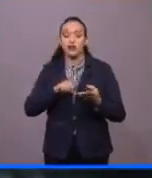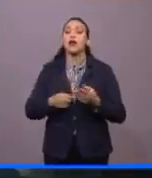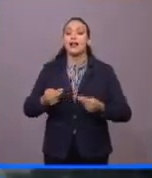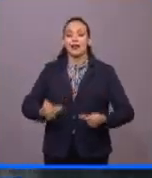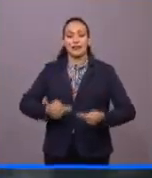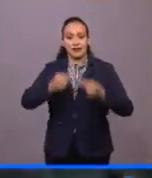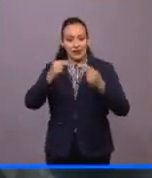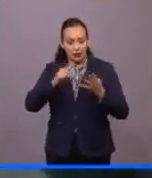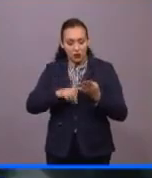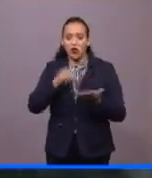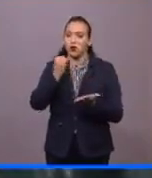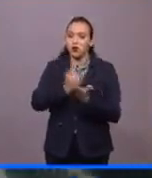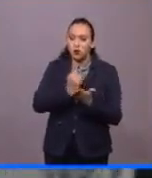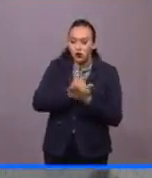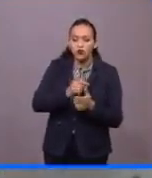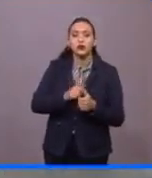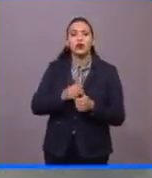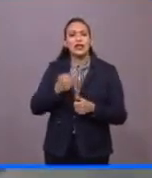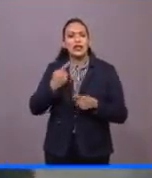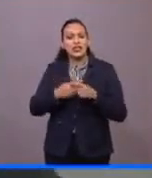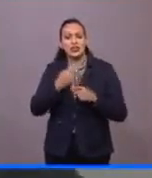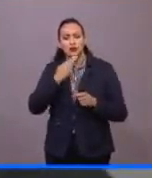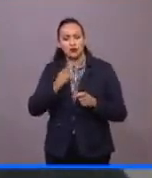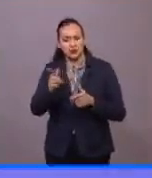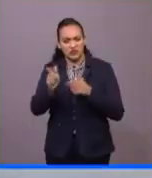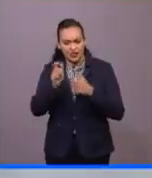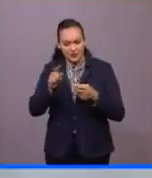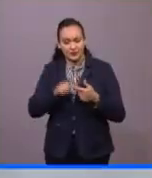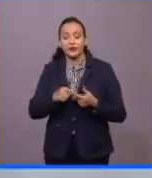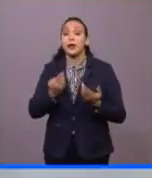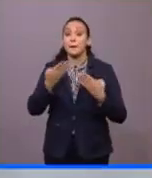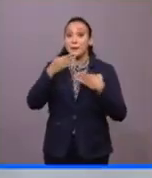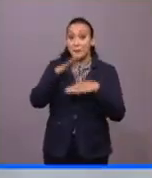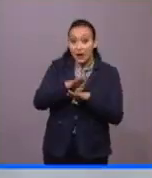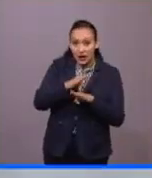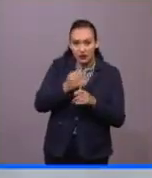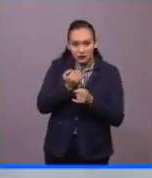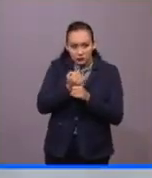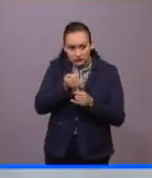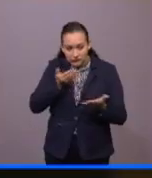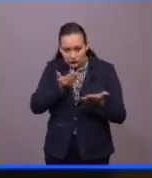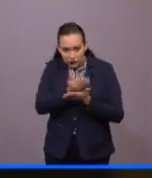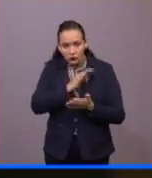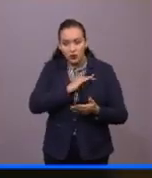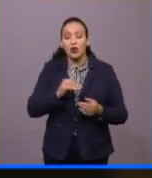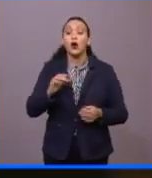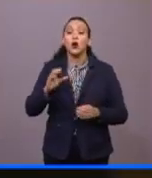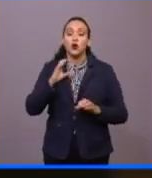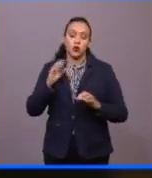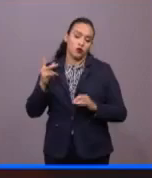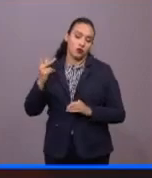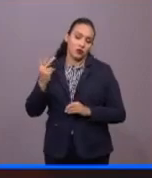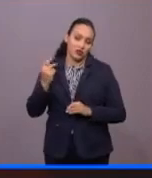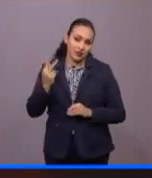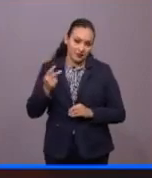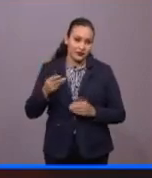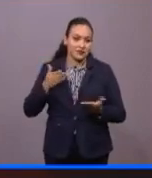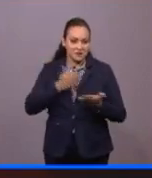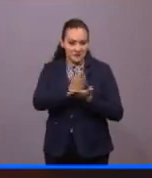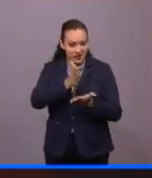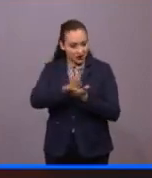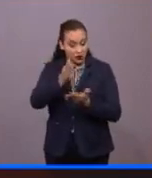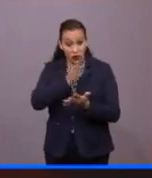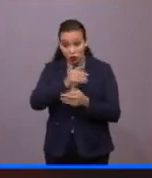comercio, fiscales, registro de armas, servicios financieros, bancarios y de telecomunicaciones, entre otros.